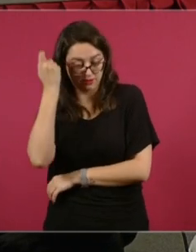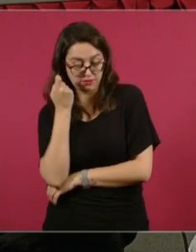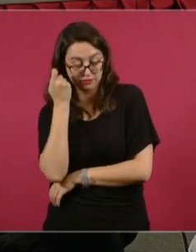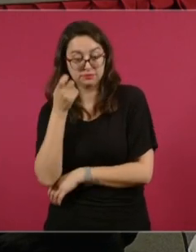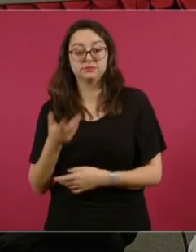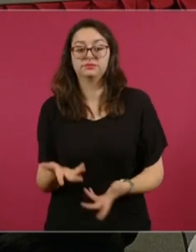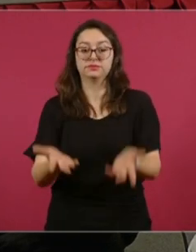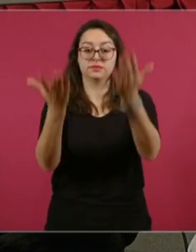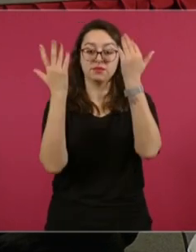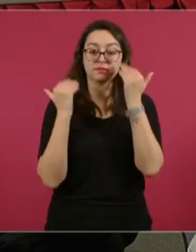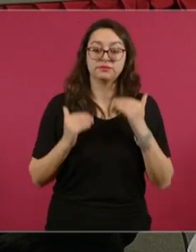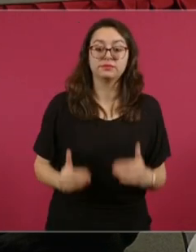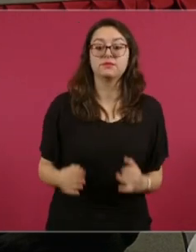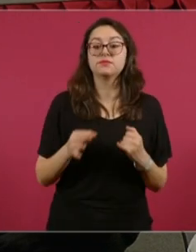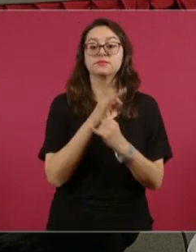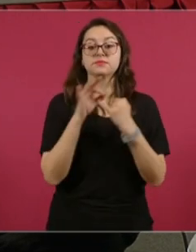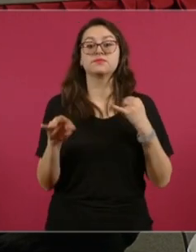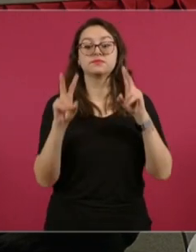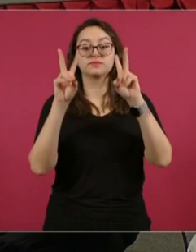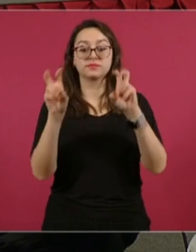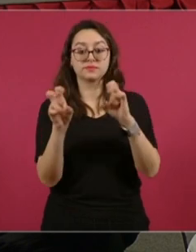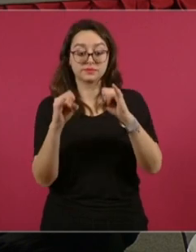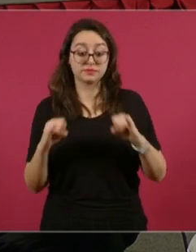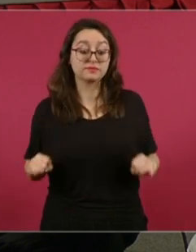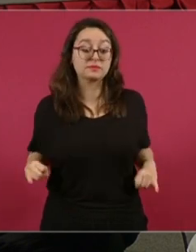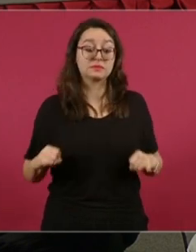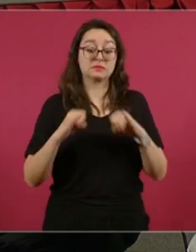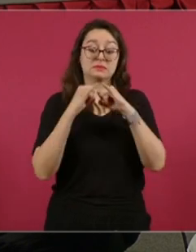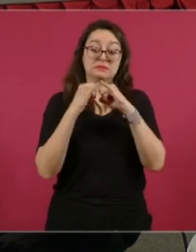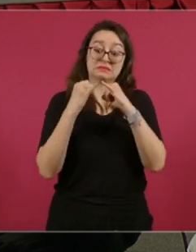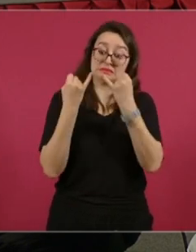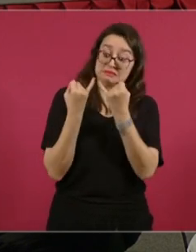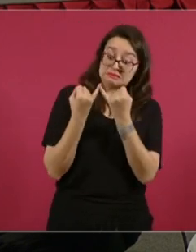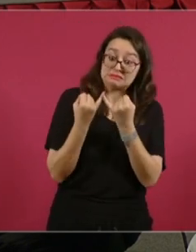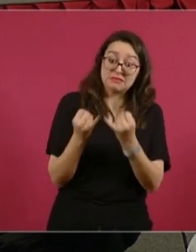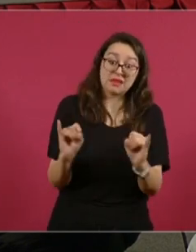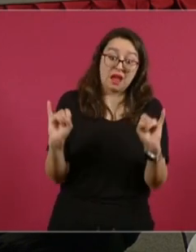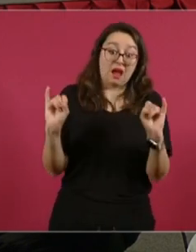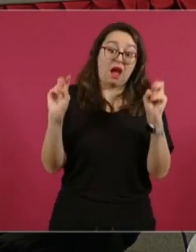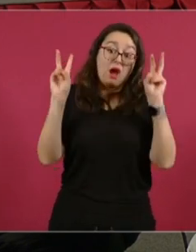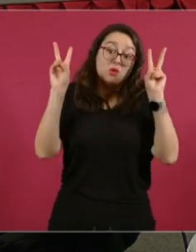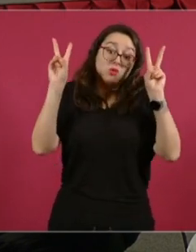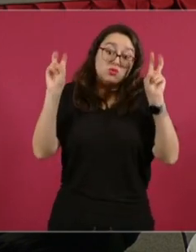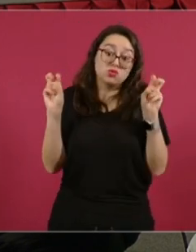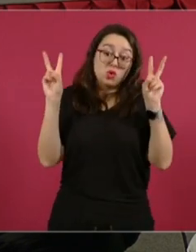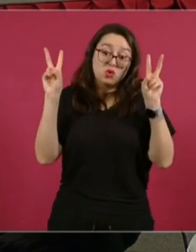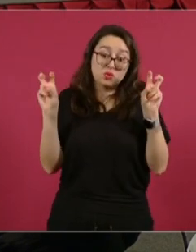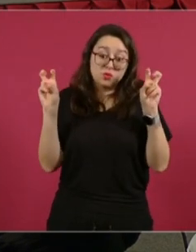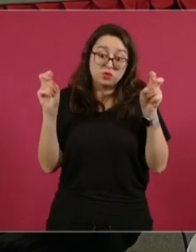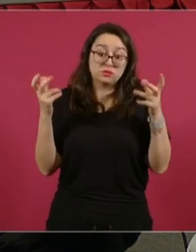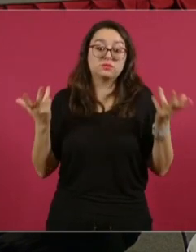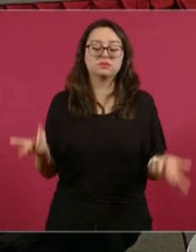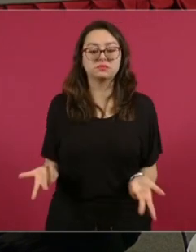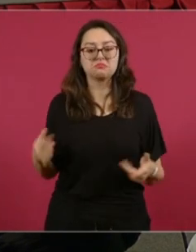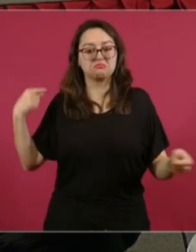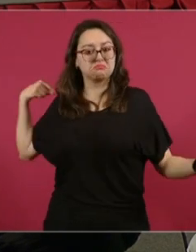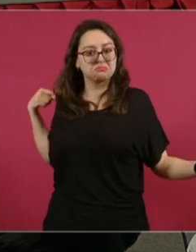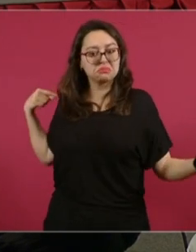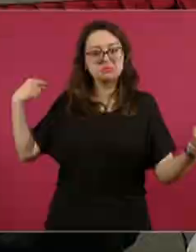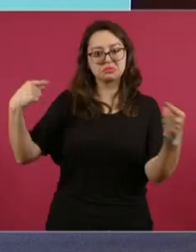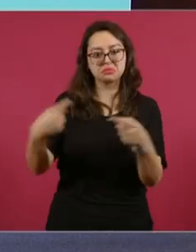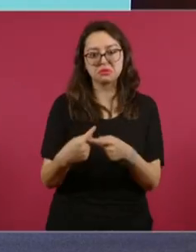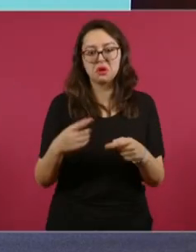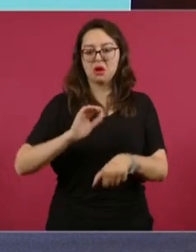estos órganos autónomos, entre comillas. Sabemos que en las últimas décadas se han creado estos órganos